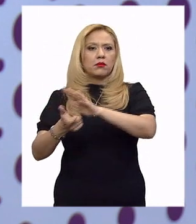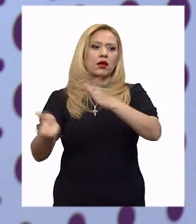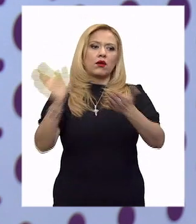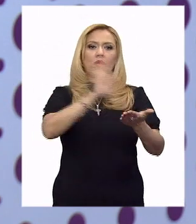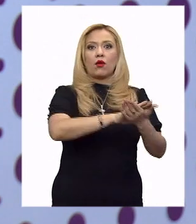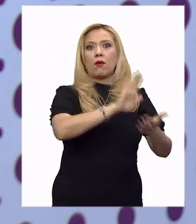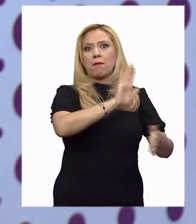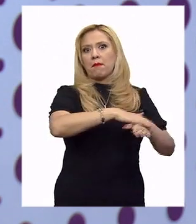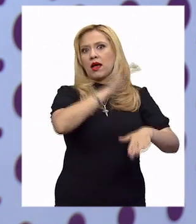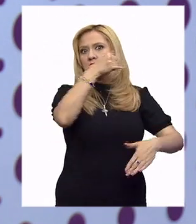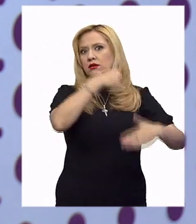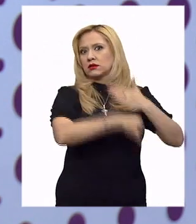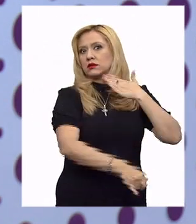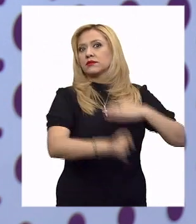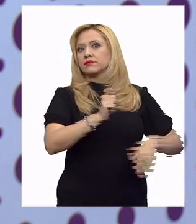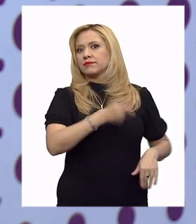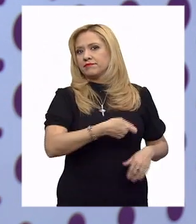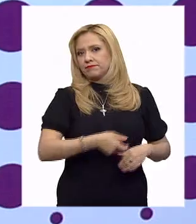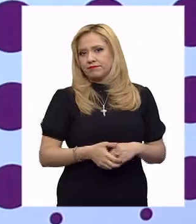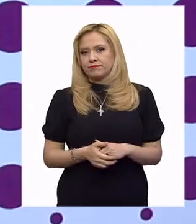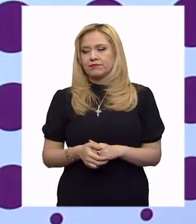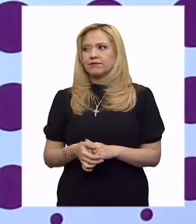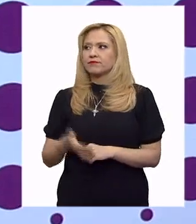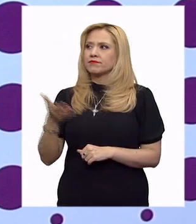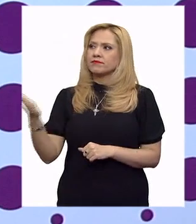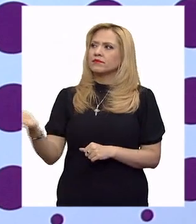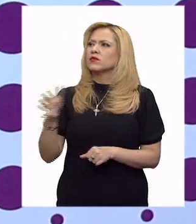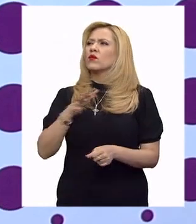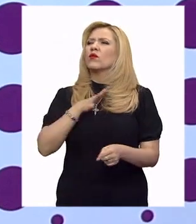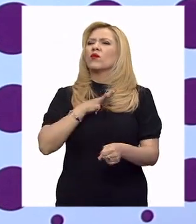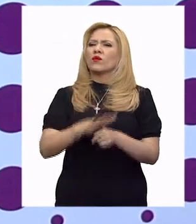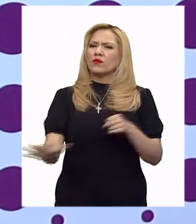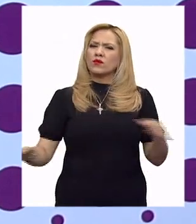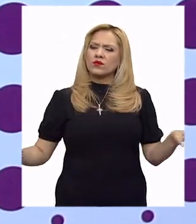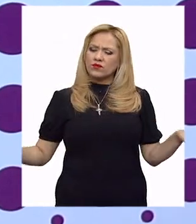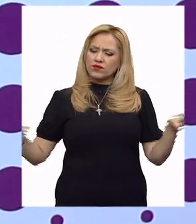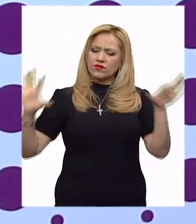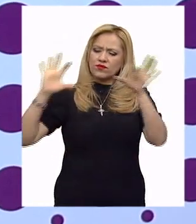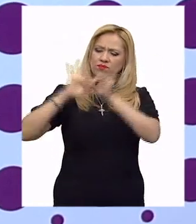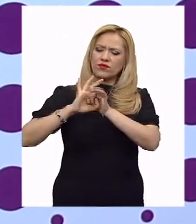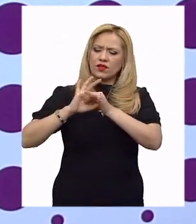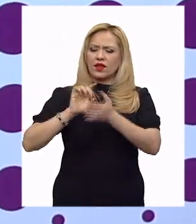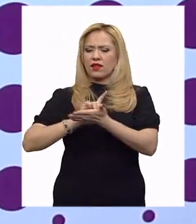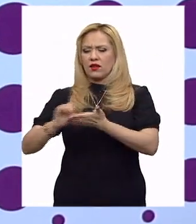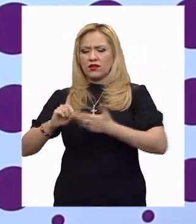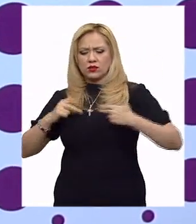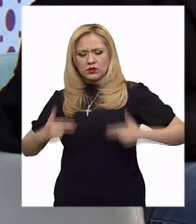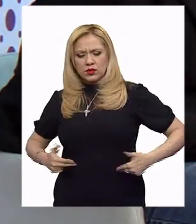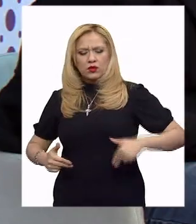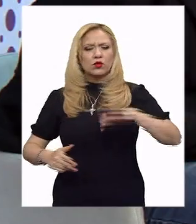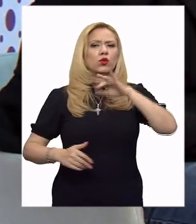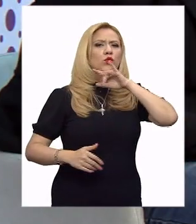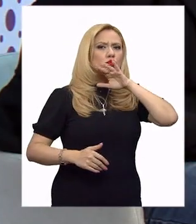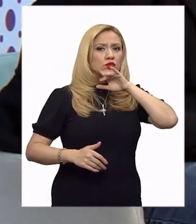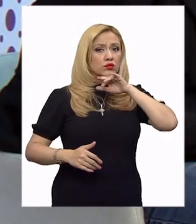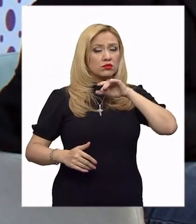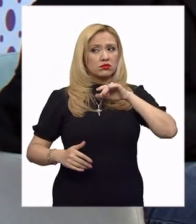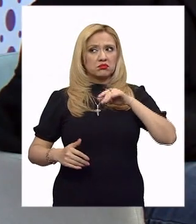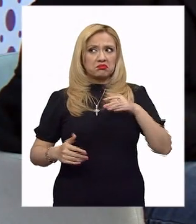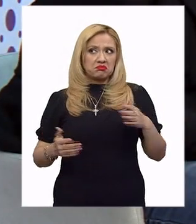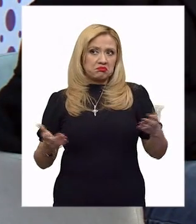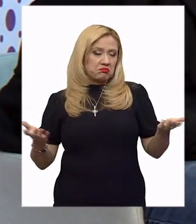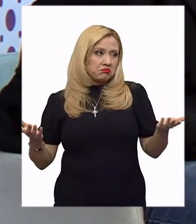Uh-huh. Eduard, mencionaba los derechos humanos. ¿Cuál es ese vínculo que hay entre derechos humanos y corrupción? Tal vez no es tan aparente,